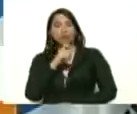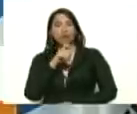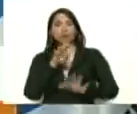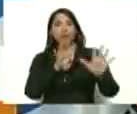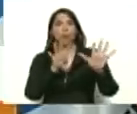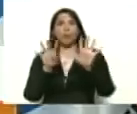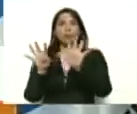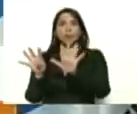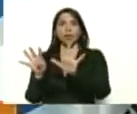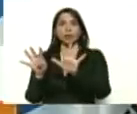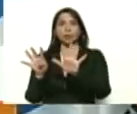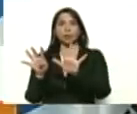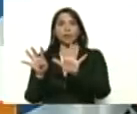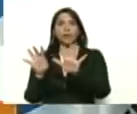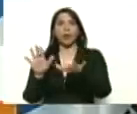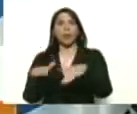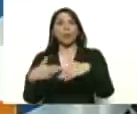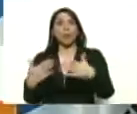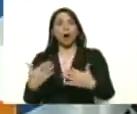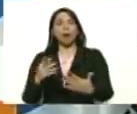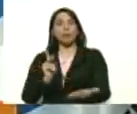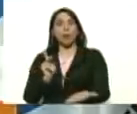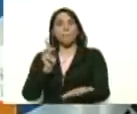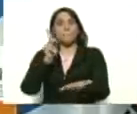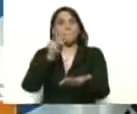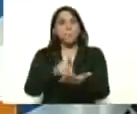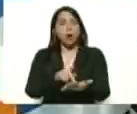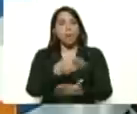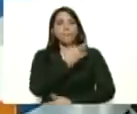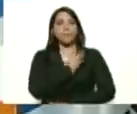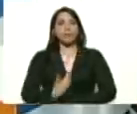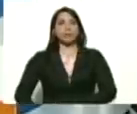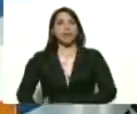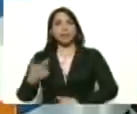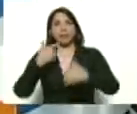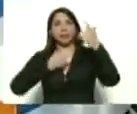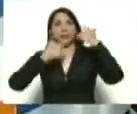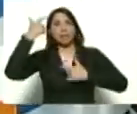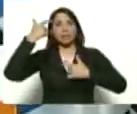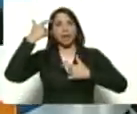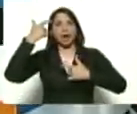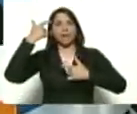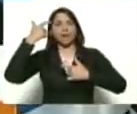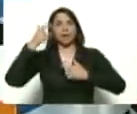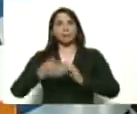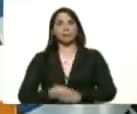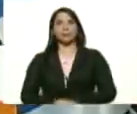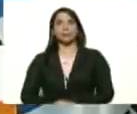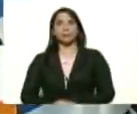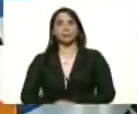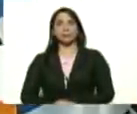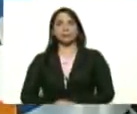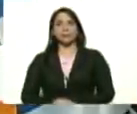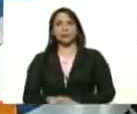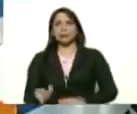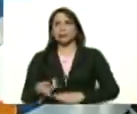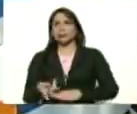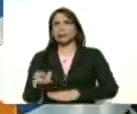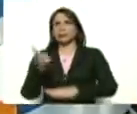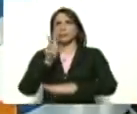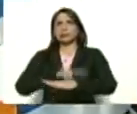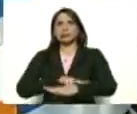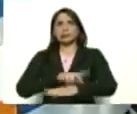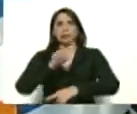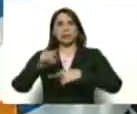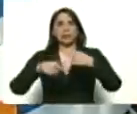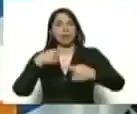a la llegada del presidente Hugo Chávez al mando del Estado venezolano, y que se recrudeció a partir de